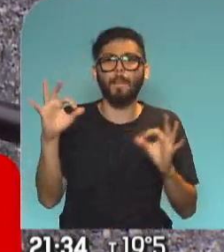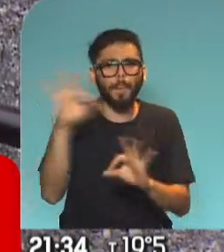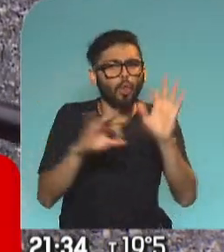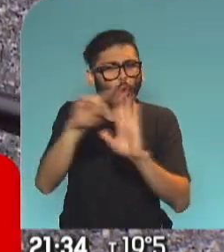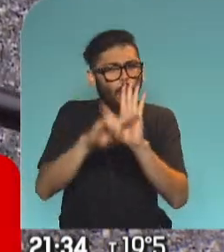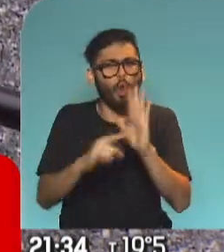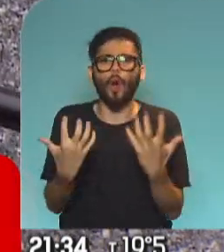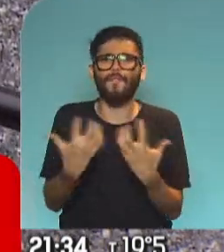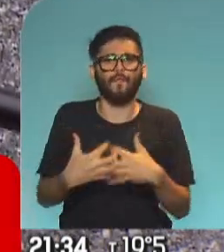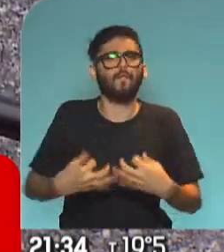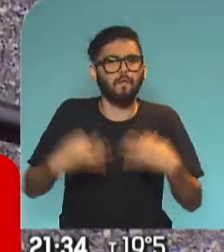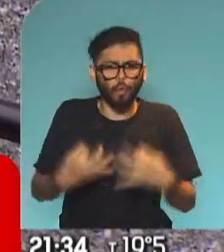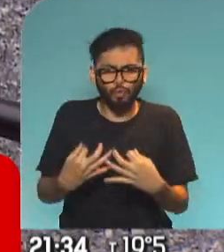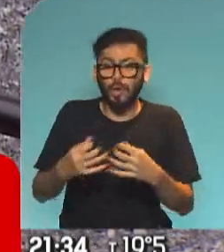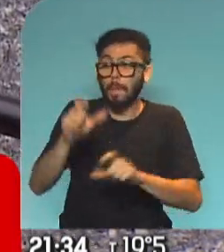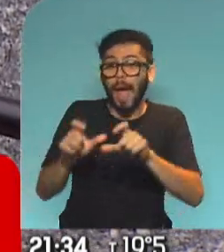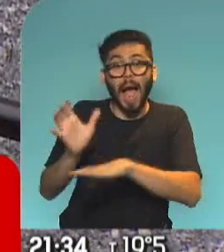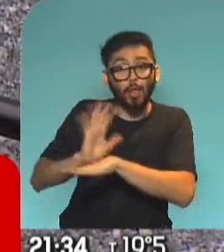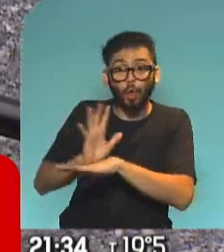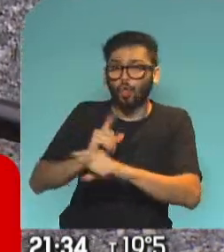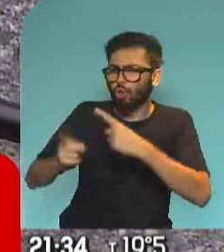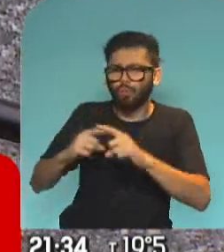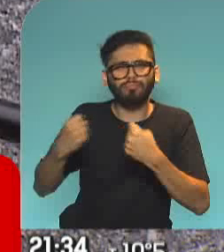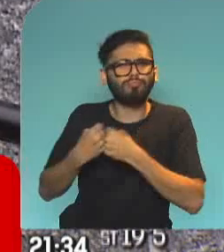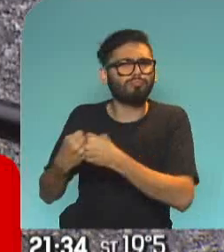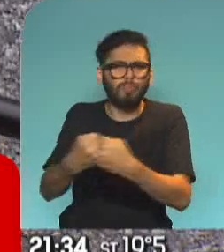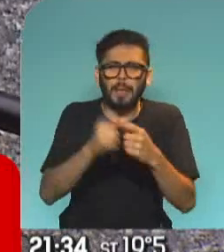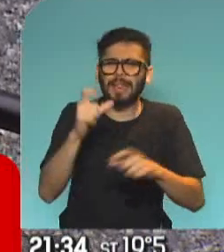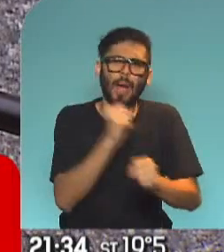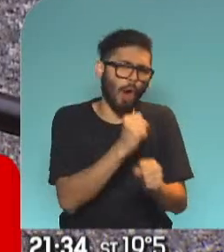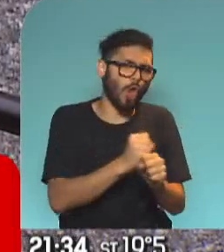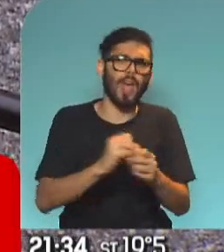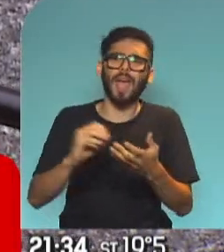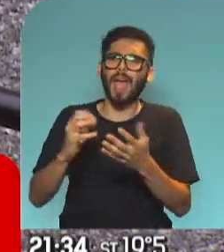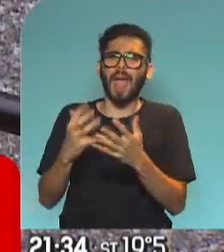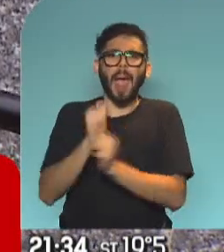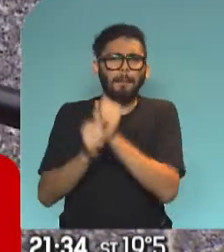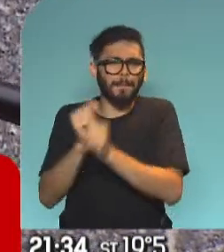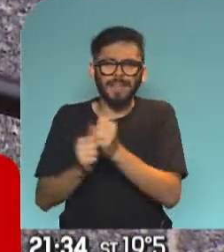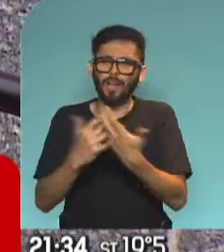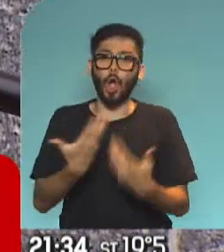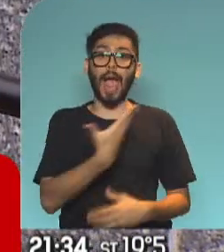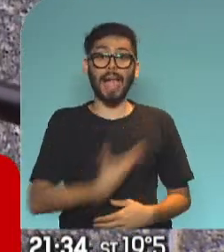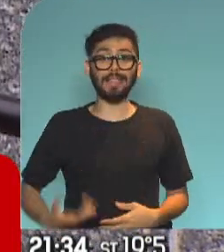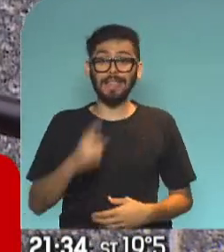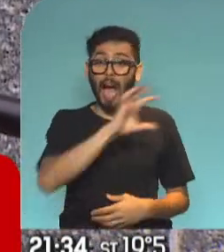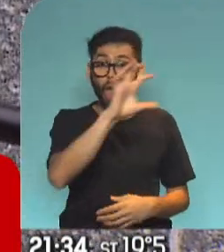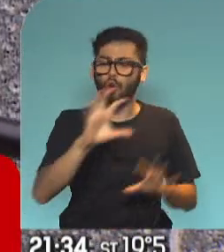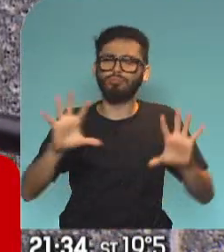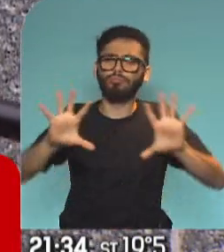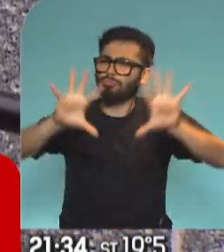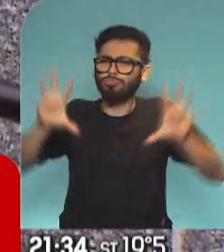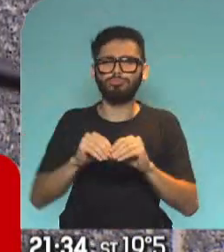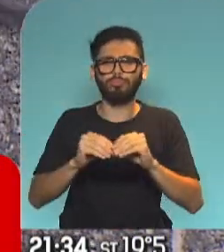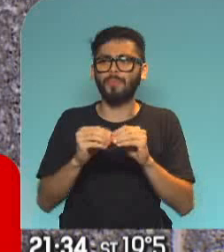Estos protocolos consensuados por todos los actores, trabajadores, empresarios y el Estado a través de sus distintas dependencias